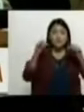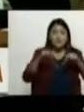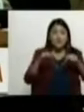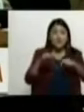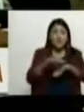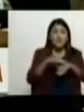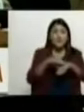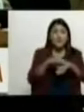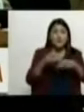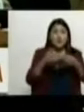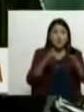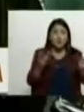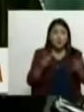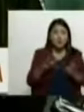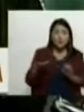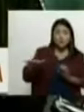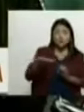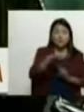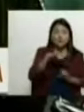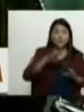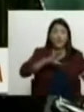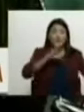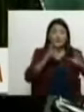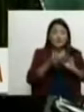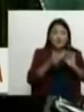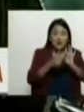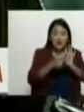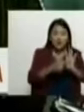Público a interponer una denuncia